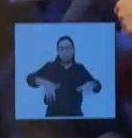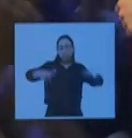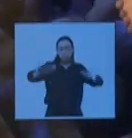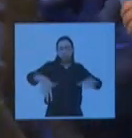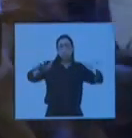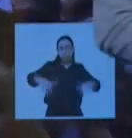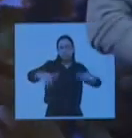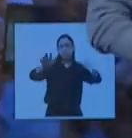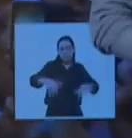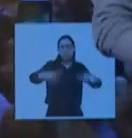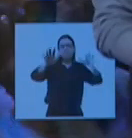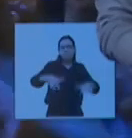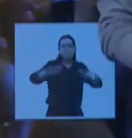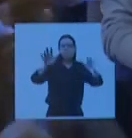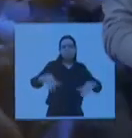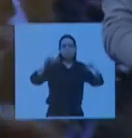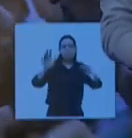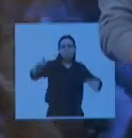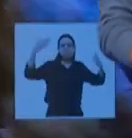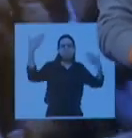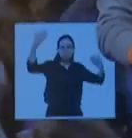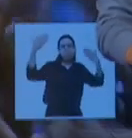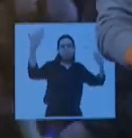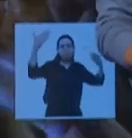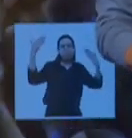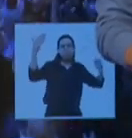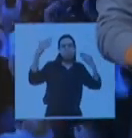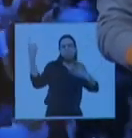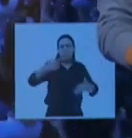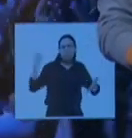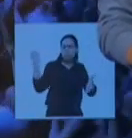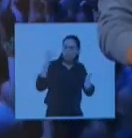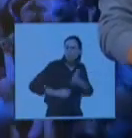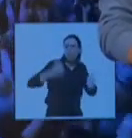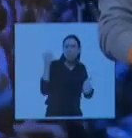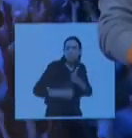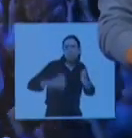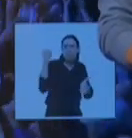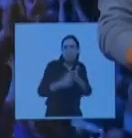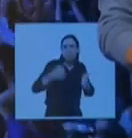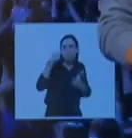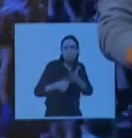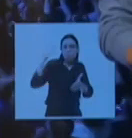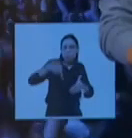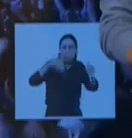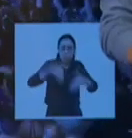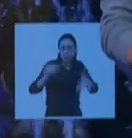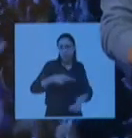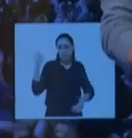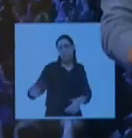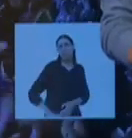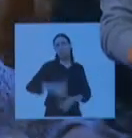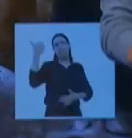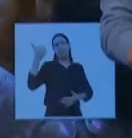que Milei se esperaba perder esta elección. Un guiño apresurado a Juntos por el Cambio, ¿no? Si escuchamos el discurso de Milei